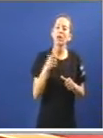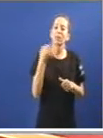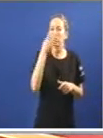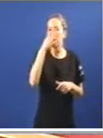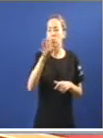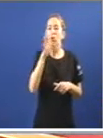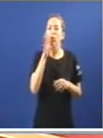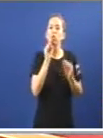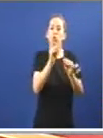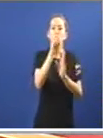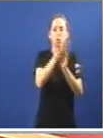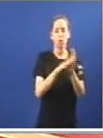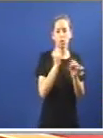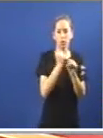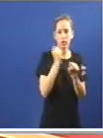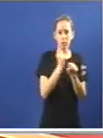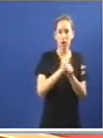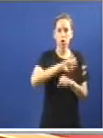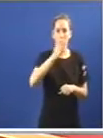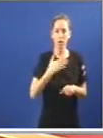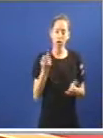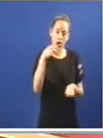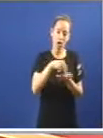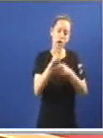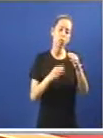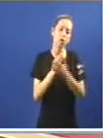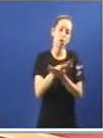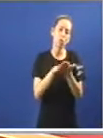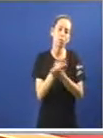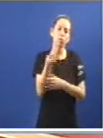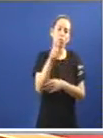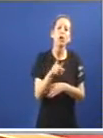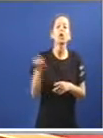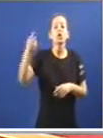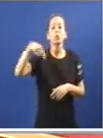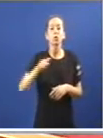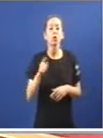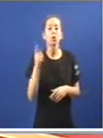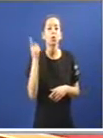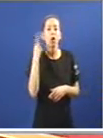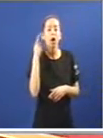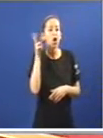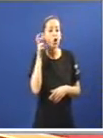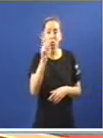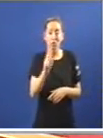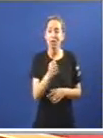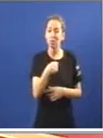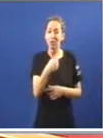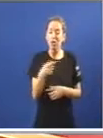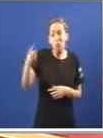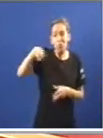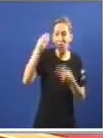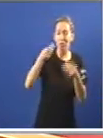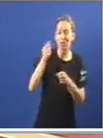mañana también este pleno y mientras vos te des vostedes fans oídos sordos creo a ustedes que fallen con su trabajo cree